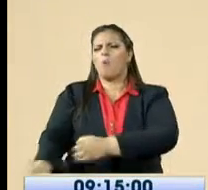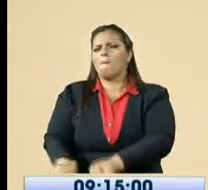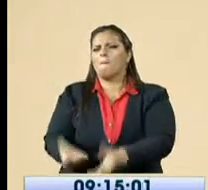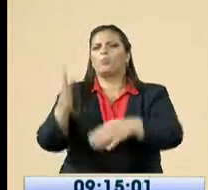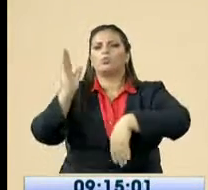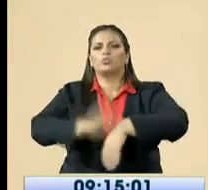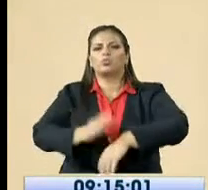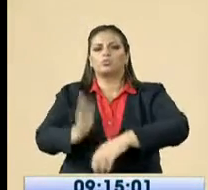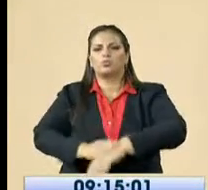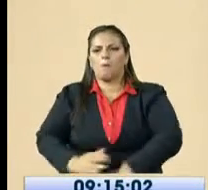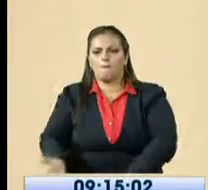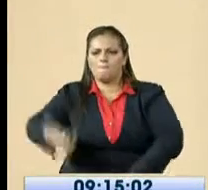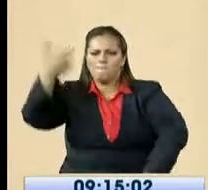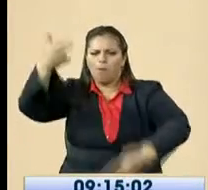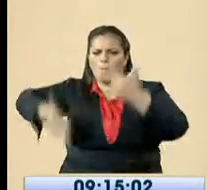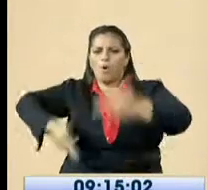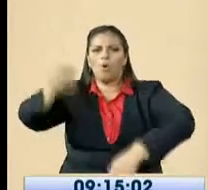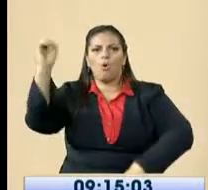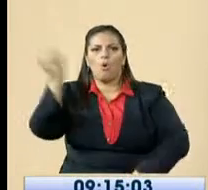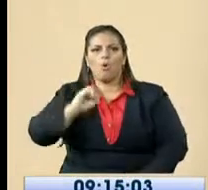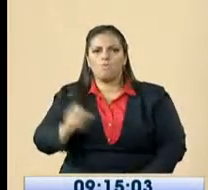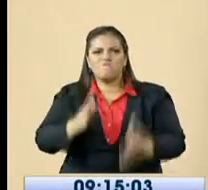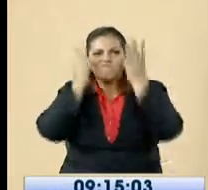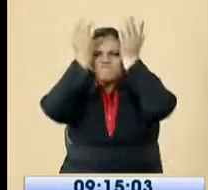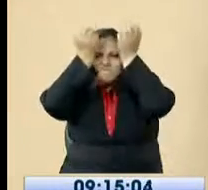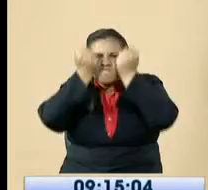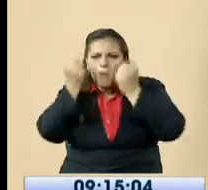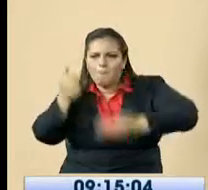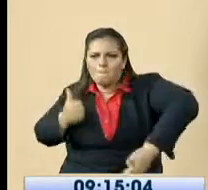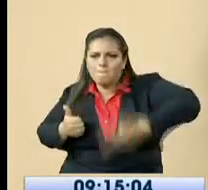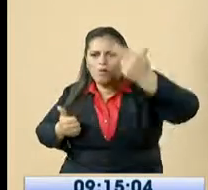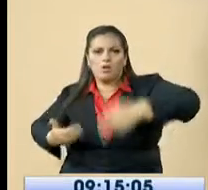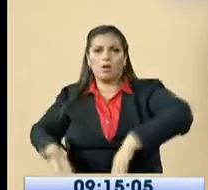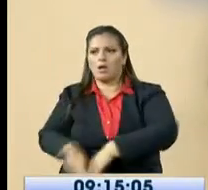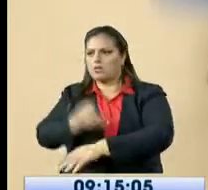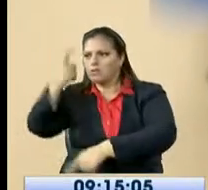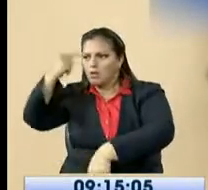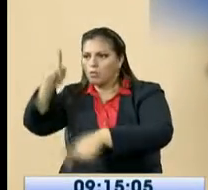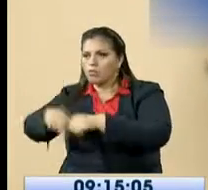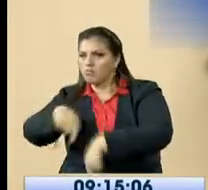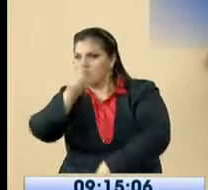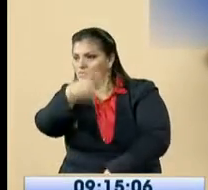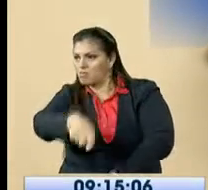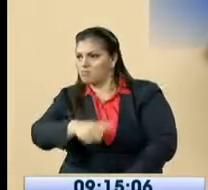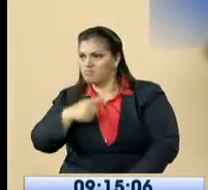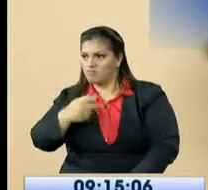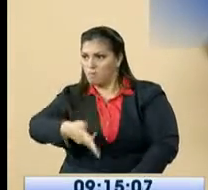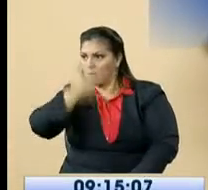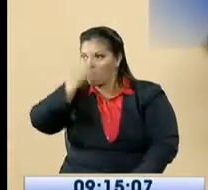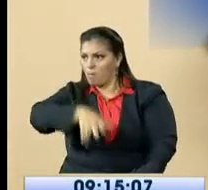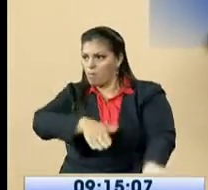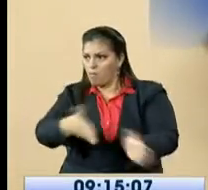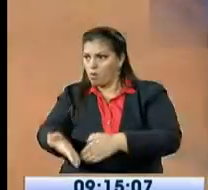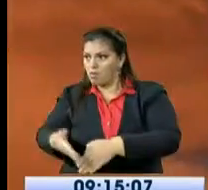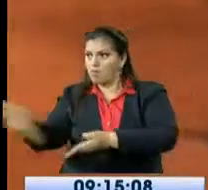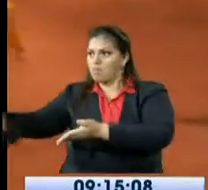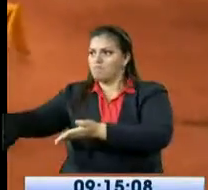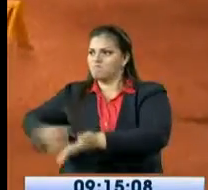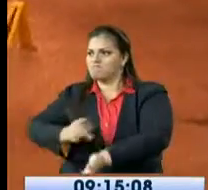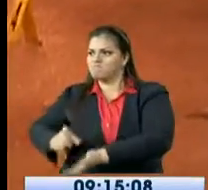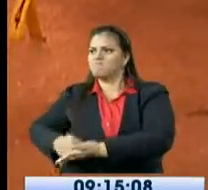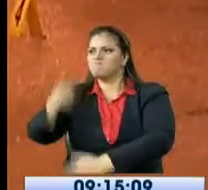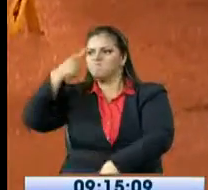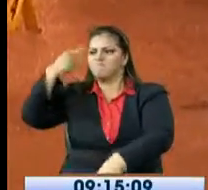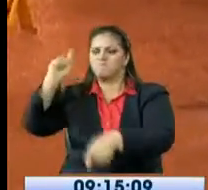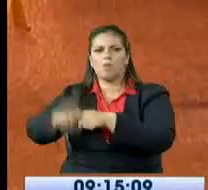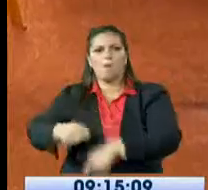Integral Penal, en vigencia desde el 10 de agosto del año pasado, con una pena de 26 años de prisión. Ante esta situación,